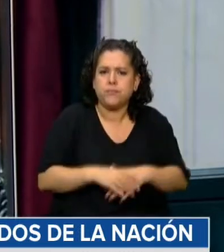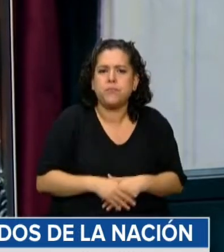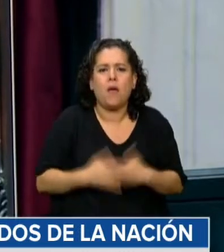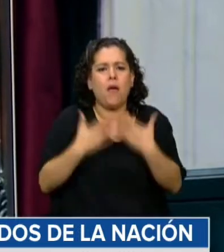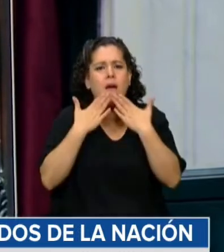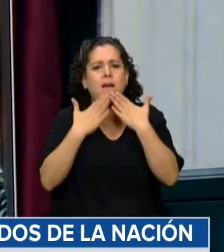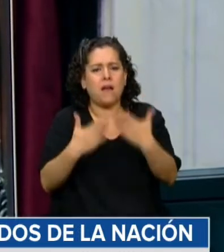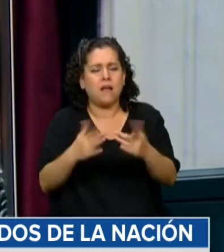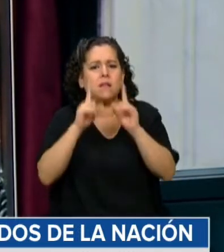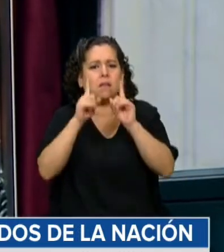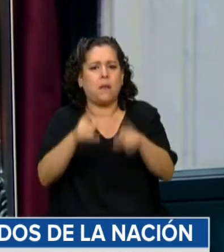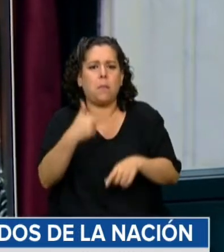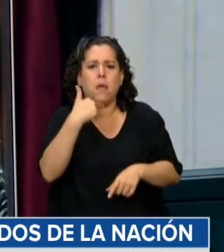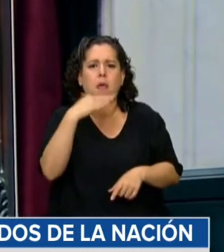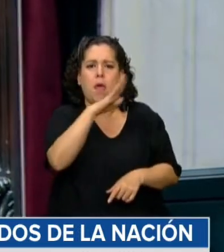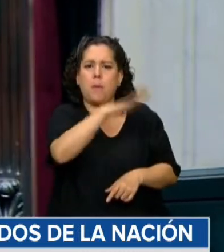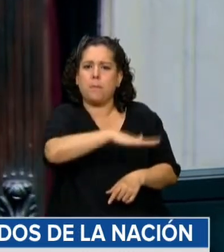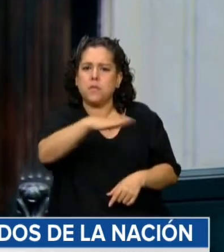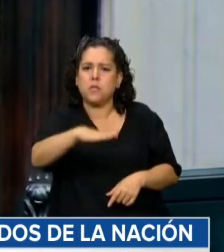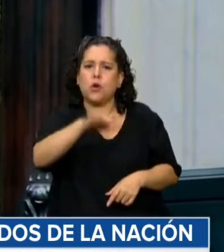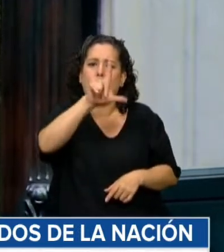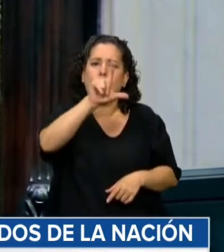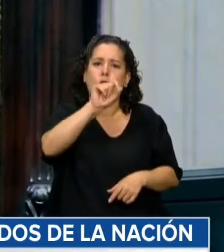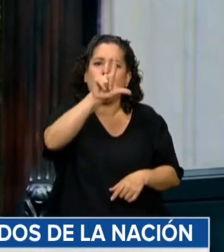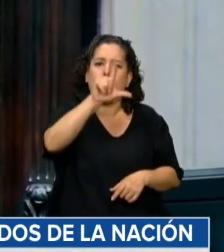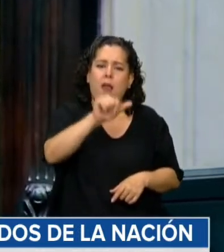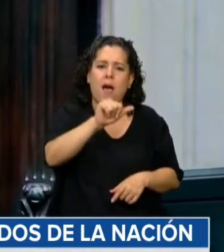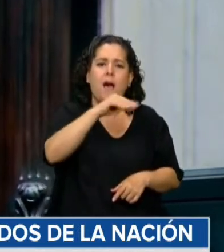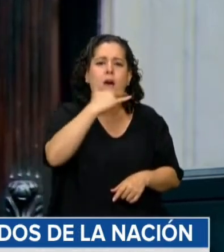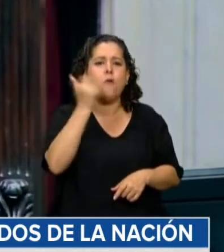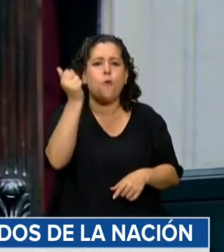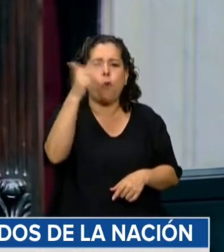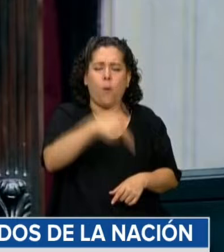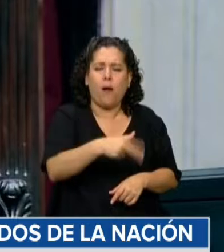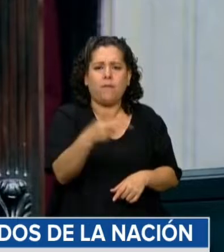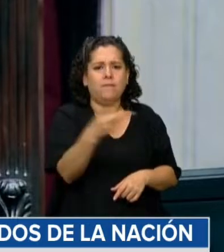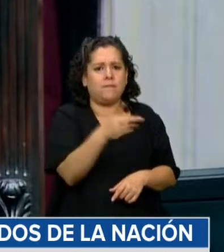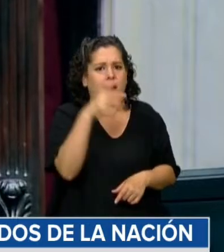el agradecimiento, Lola y Juan, que se vienen aguantando